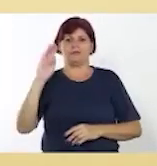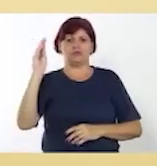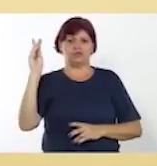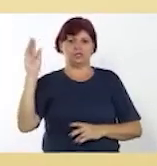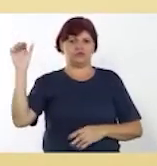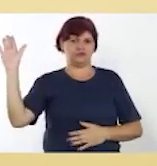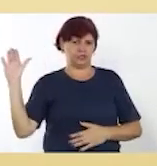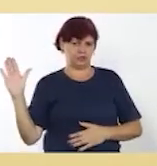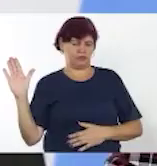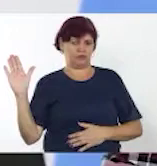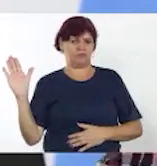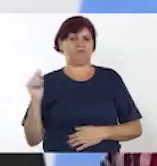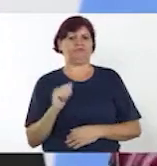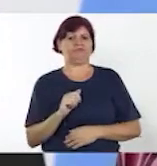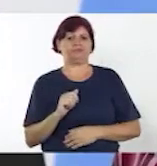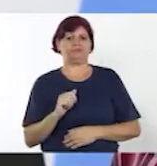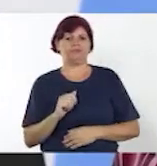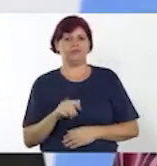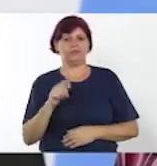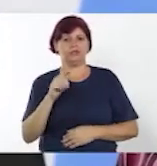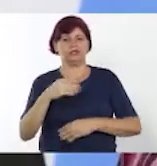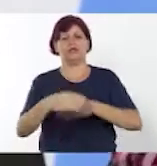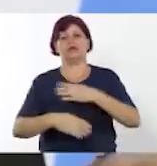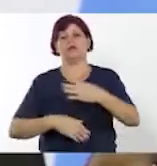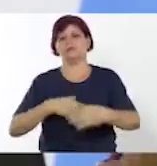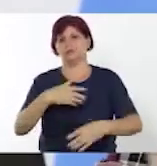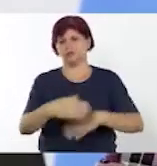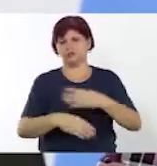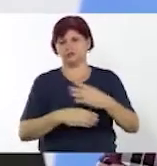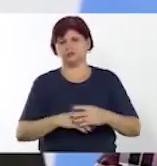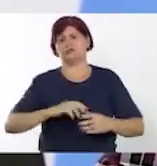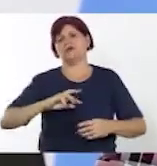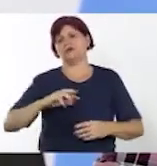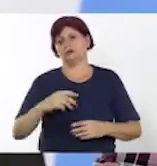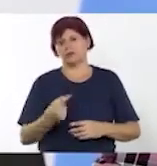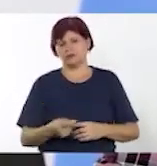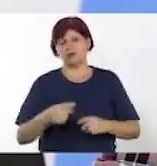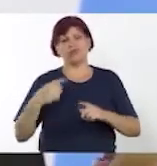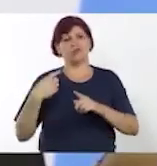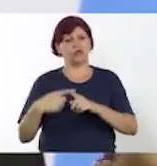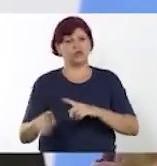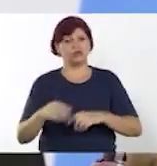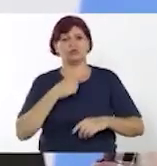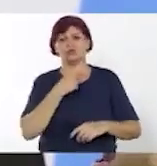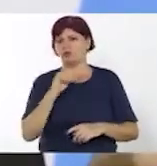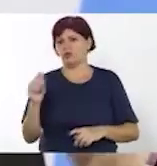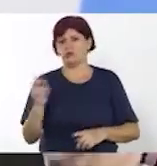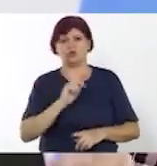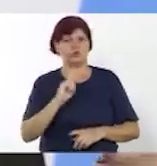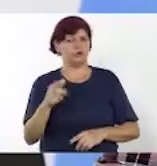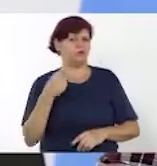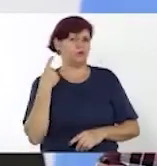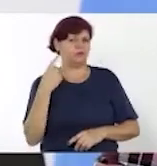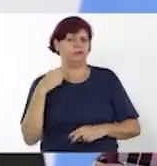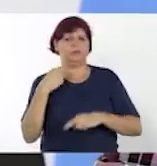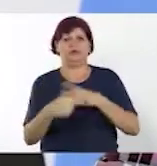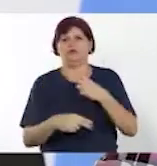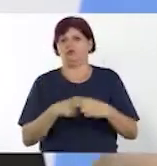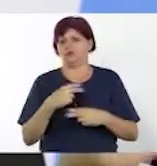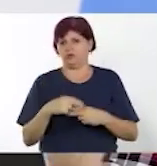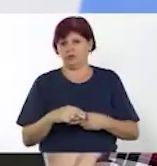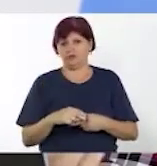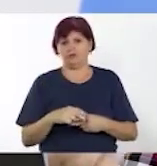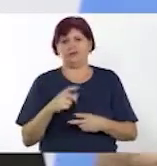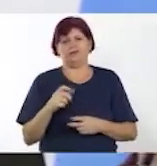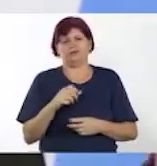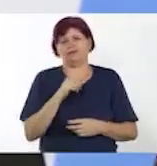derecho. Ese es el procedimiento reiterado en otro ejemplo, no es el primero que ustedes hacen,